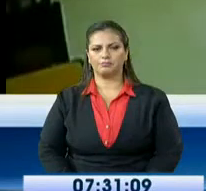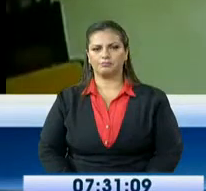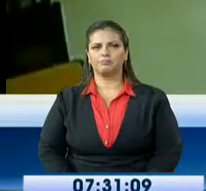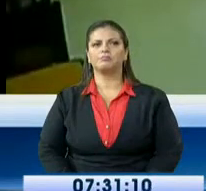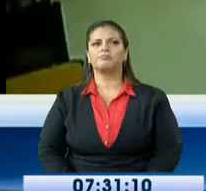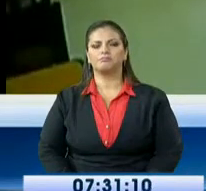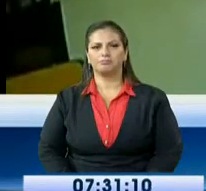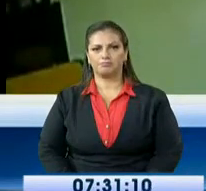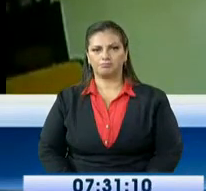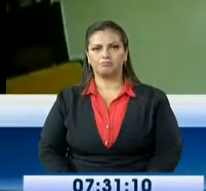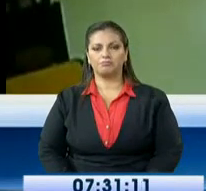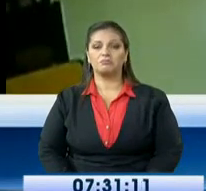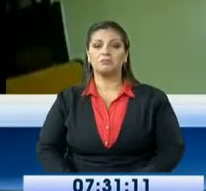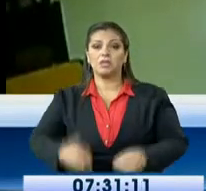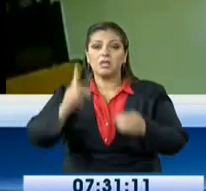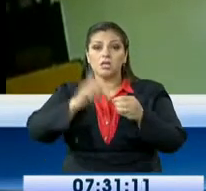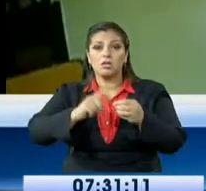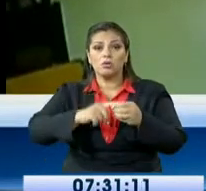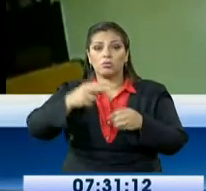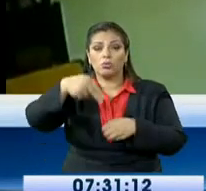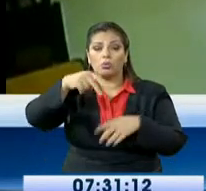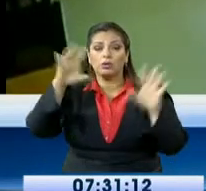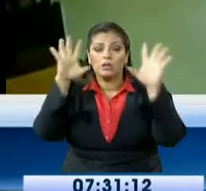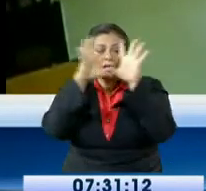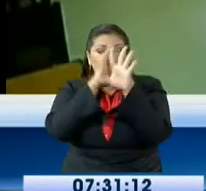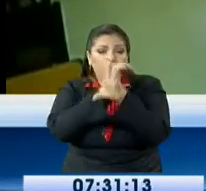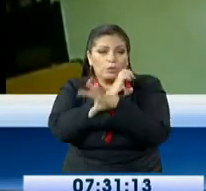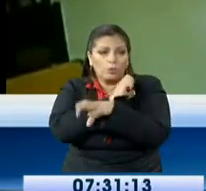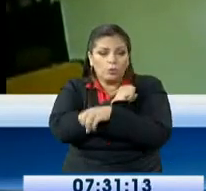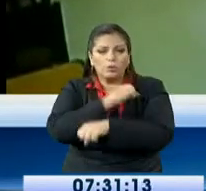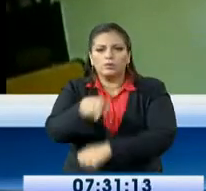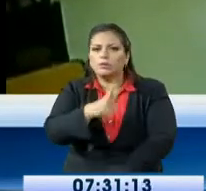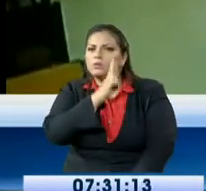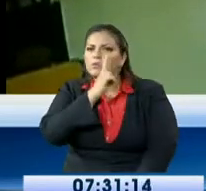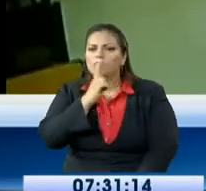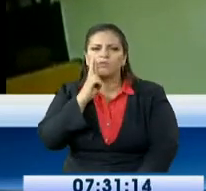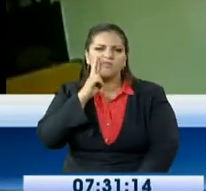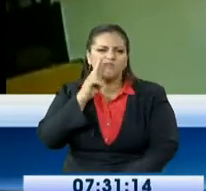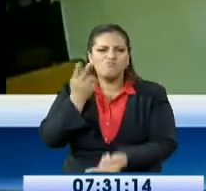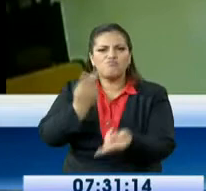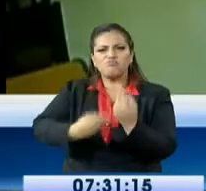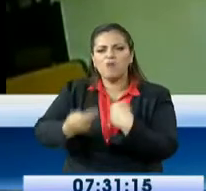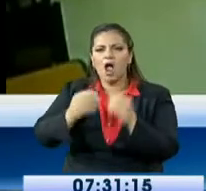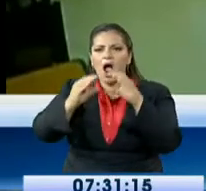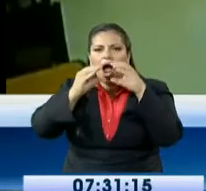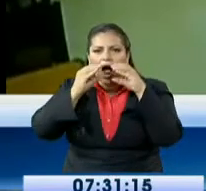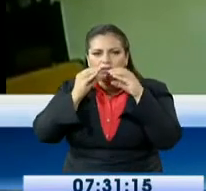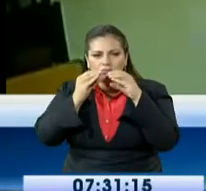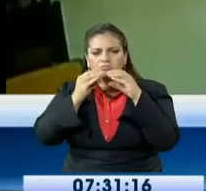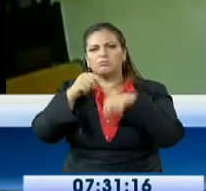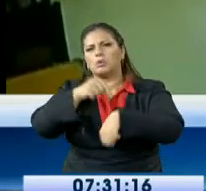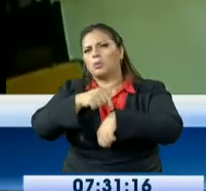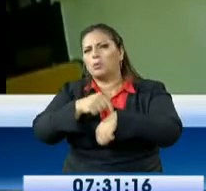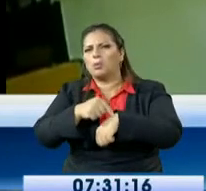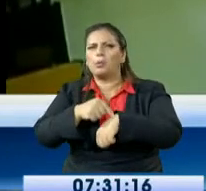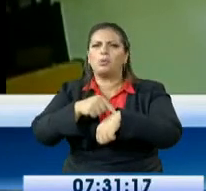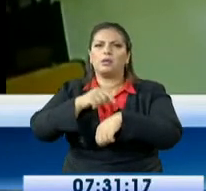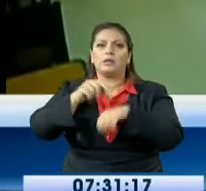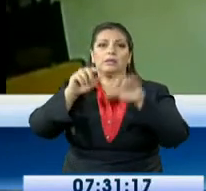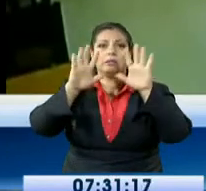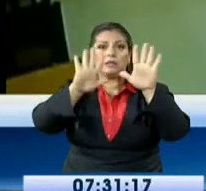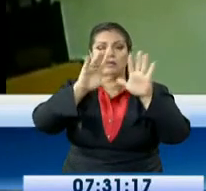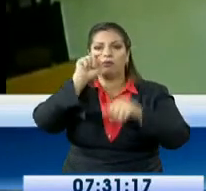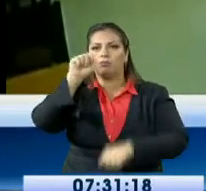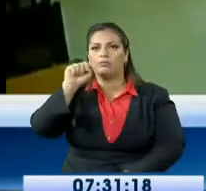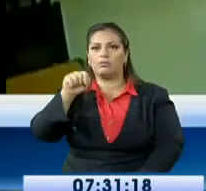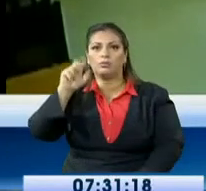La fría noche capitalina transcurría con absoluta normalidad. El reloj marcaba las 21 horas con 32 minutos y el local de comida rápida atendía